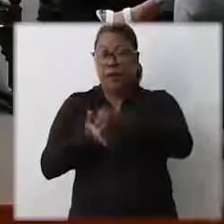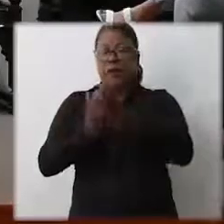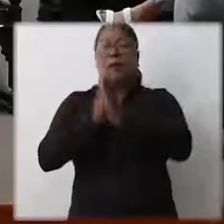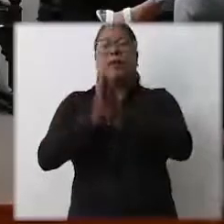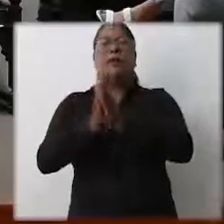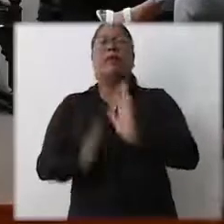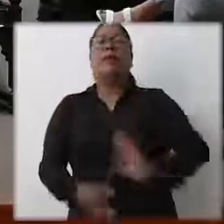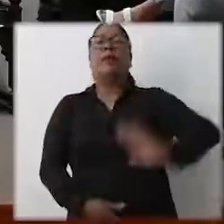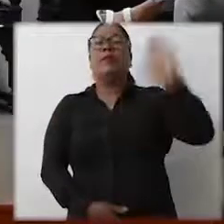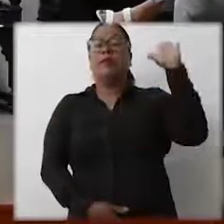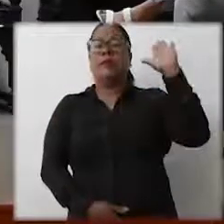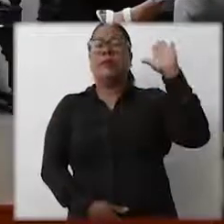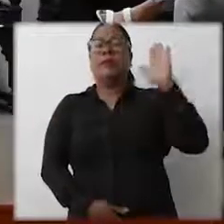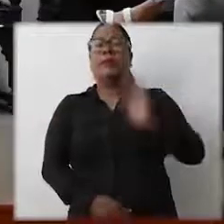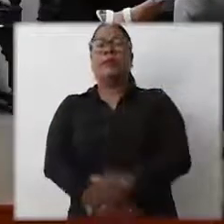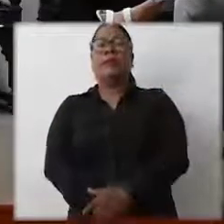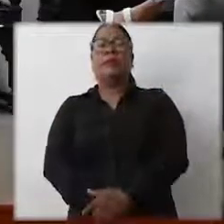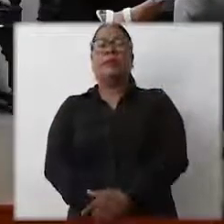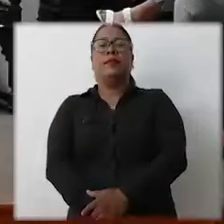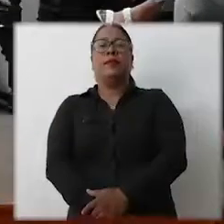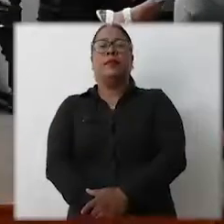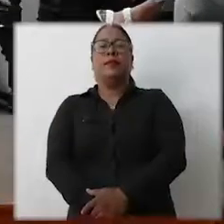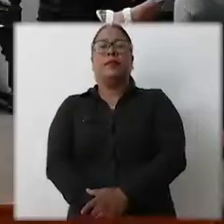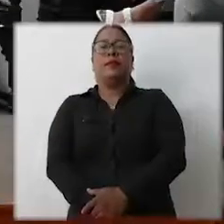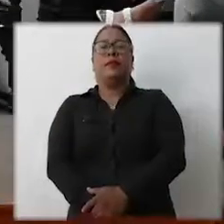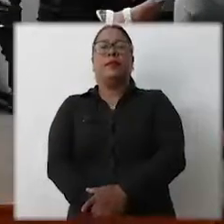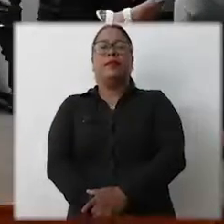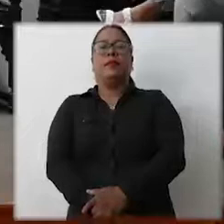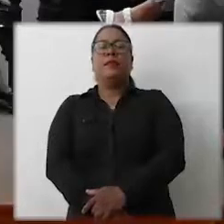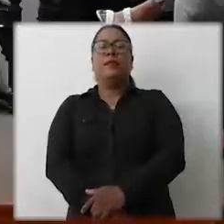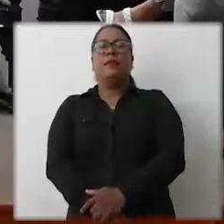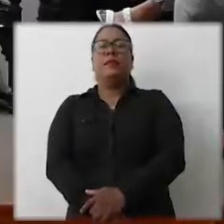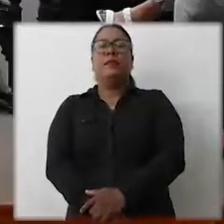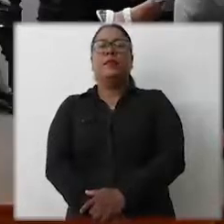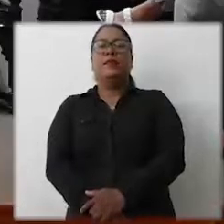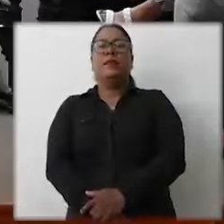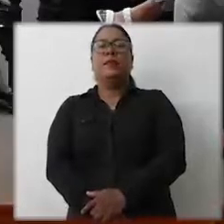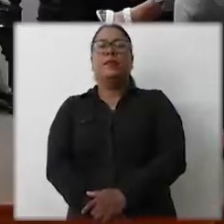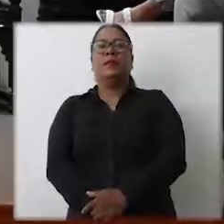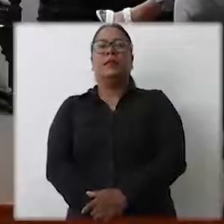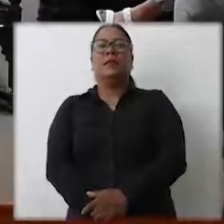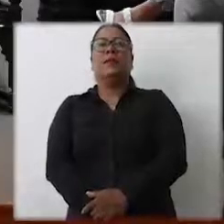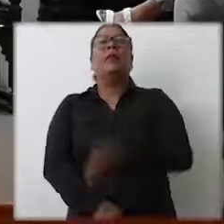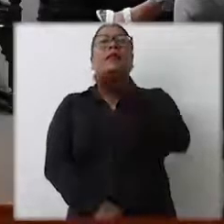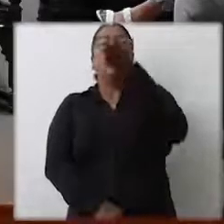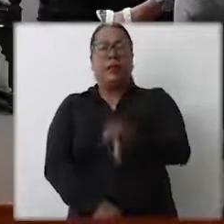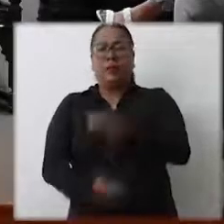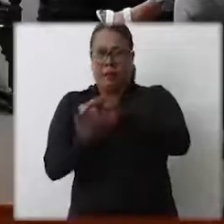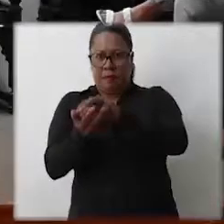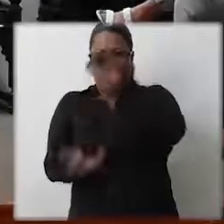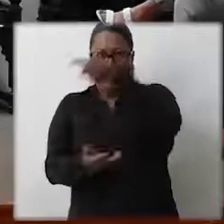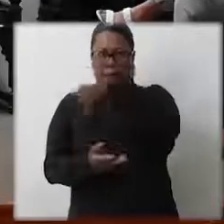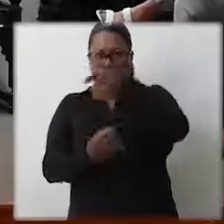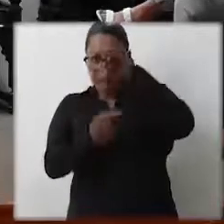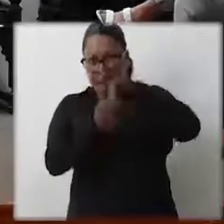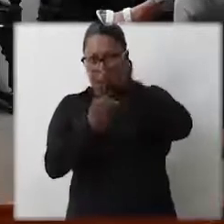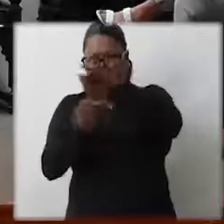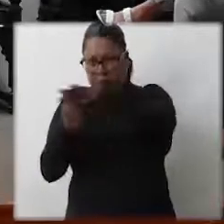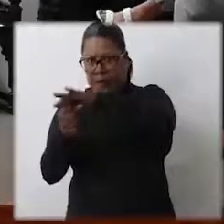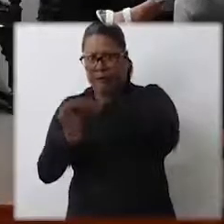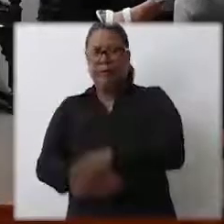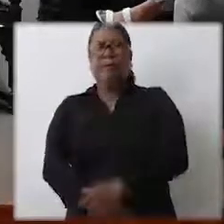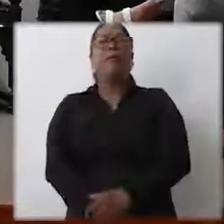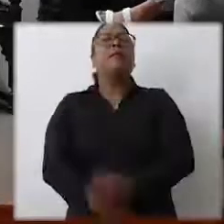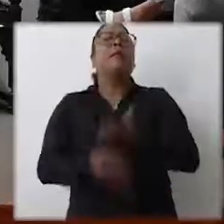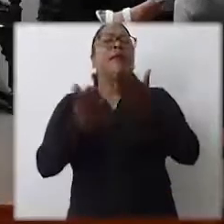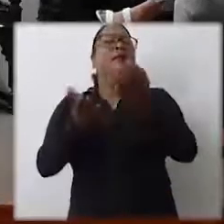sesión ordinaria de Cabildo de fecha 10 de febrero, así como del acta de la sesión extraordinaria de Cabildo de fecha 14 de febrero,